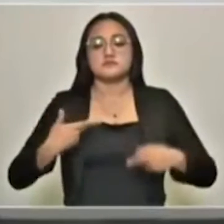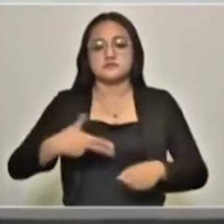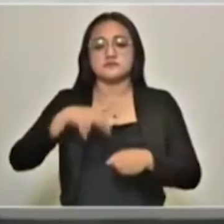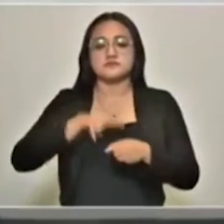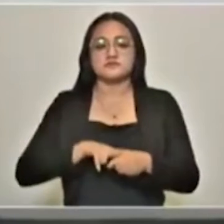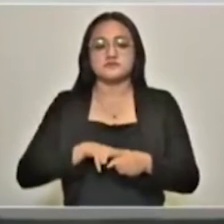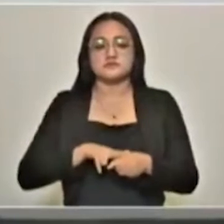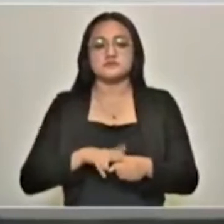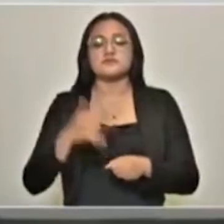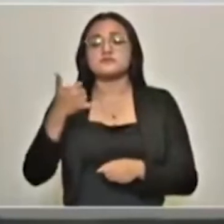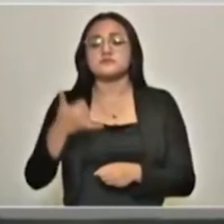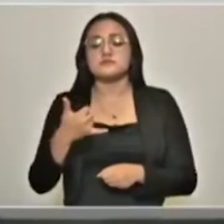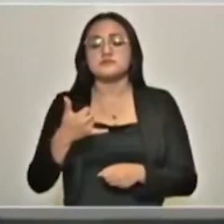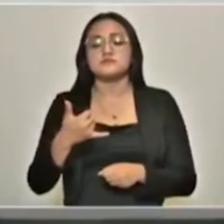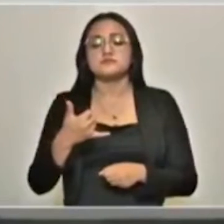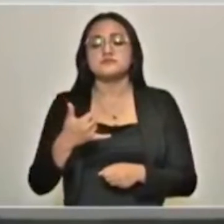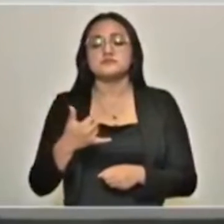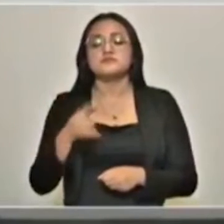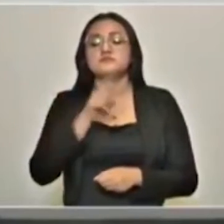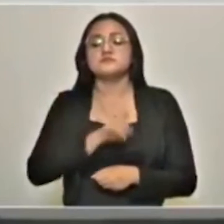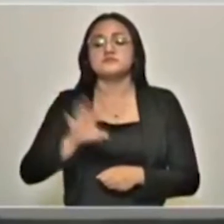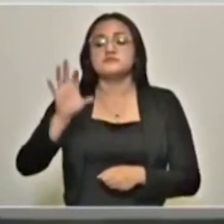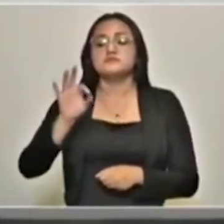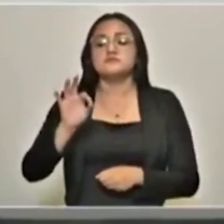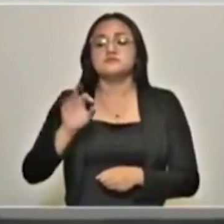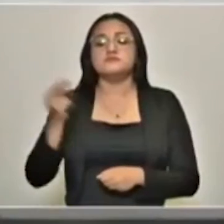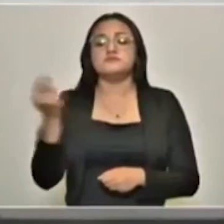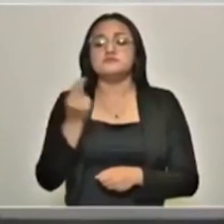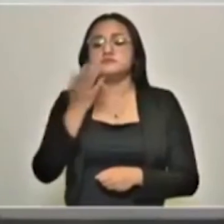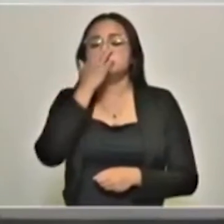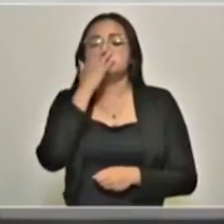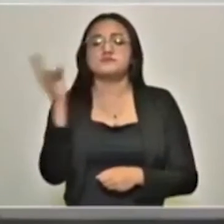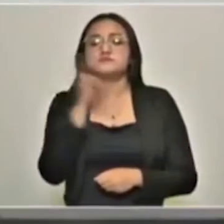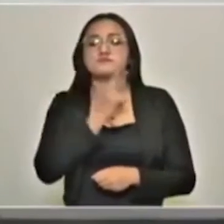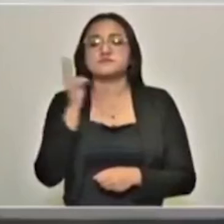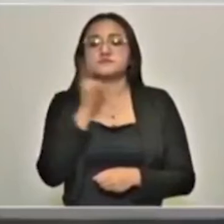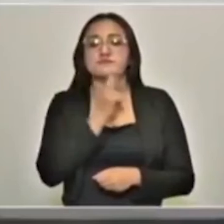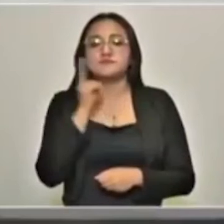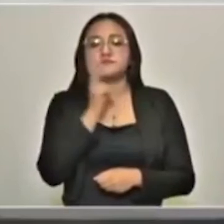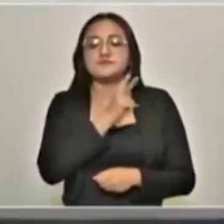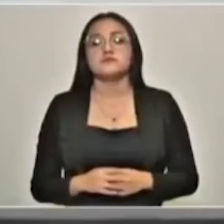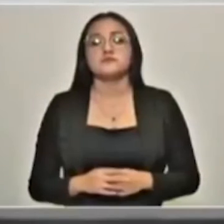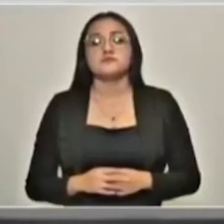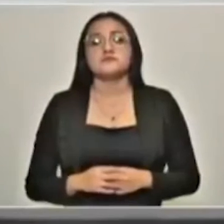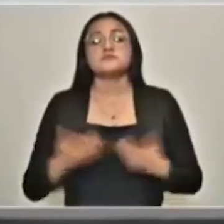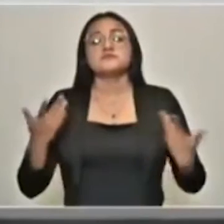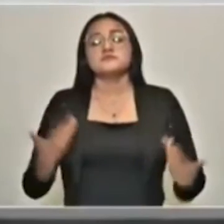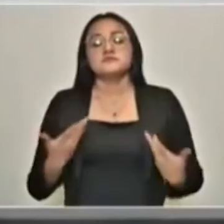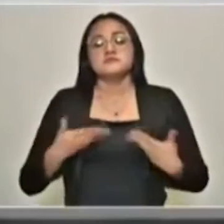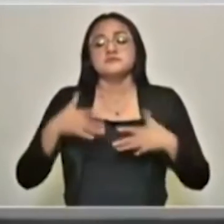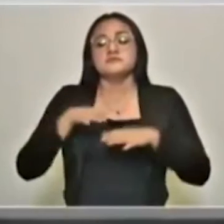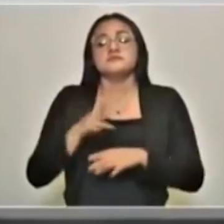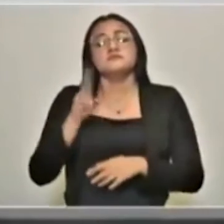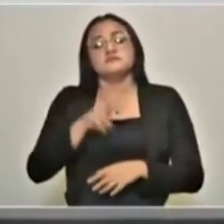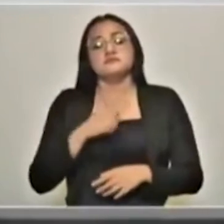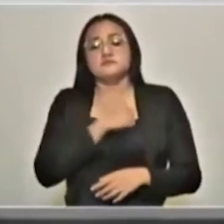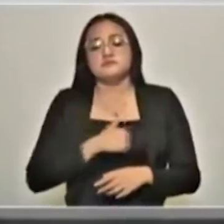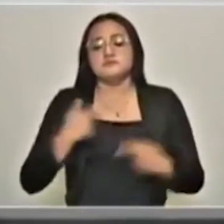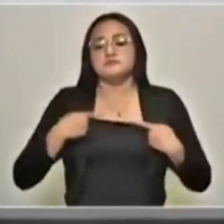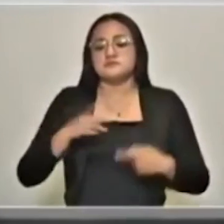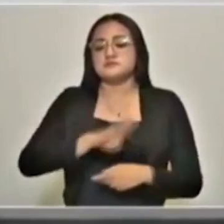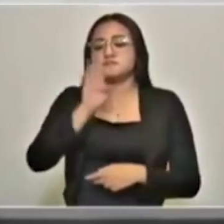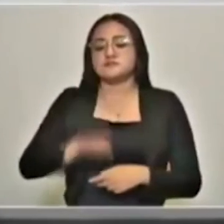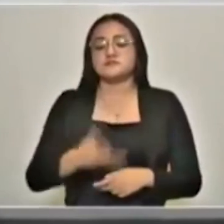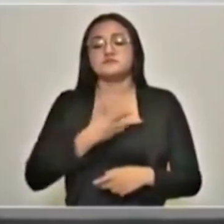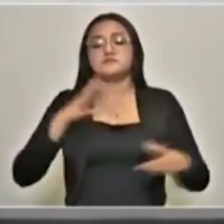pacientes hospitalizados y 140 de ellos requieren de ventilación mecánica asistida. En lo que respecta lamentablemente